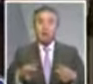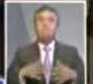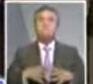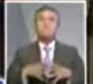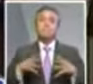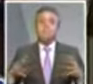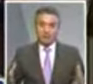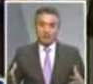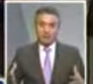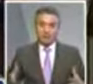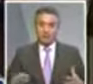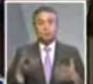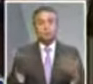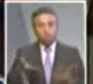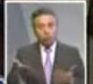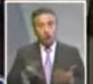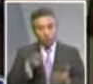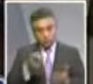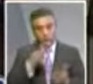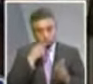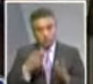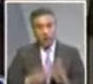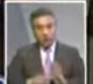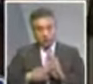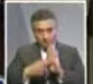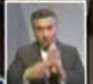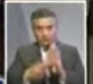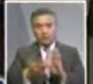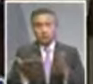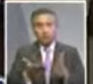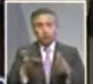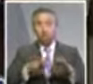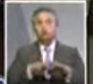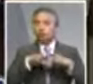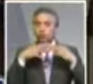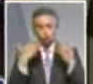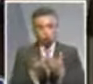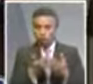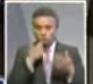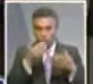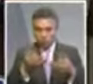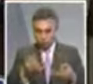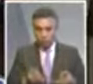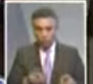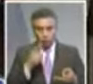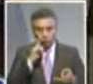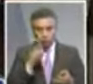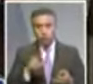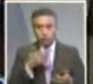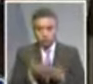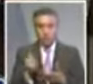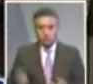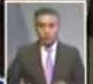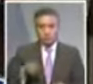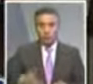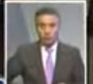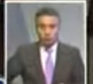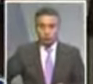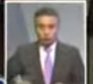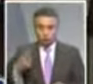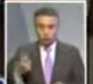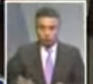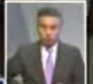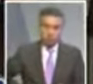Y eso se expresa en total de prestaciones que financian de su propio